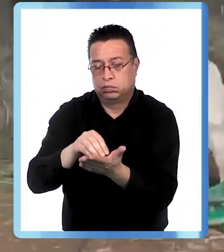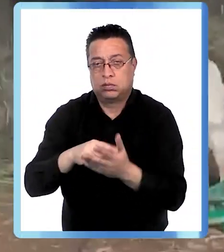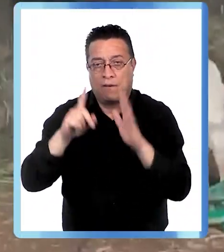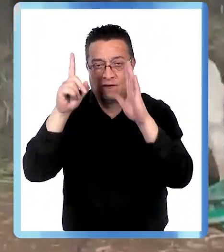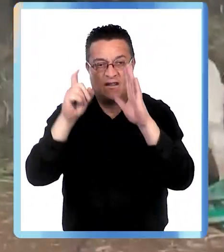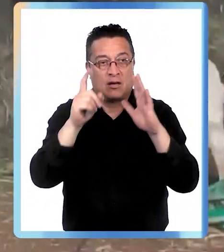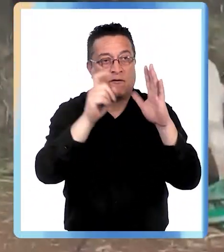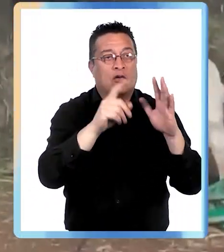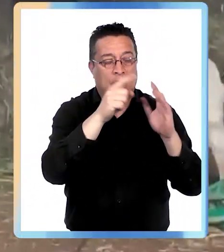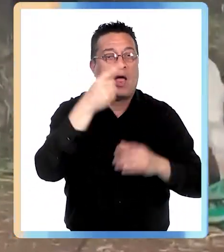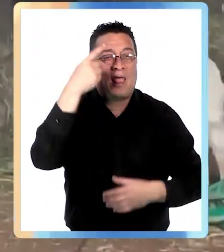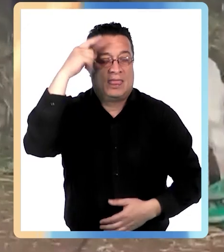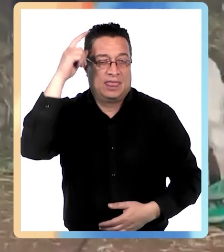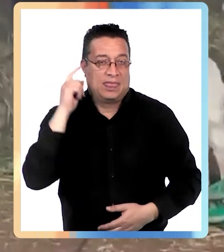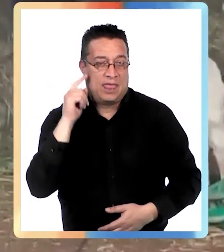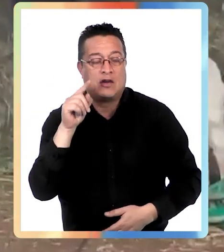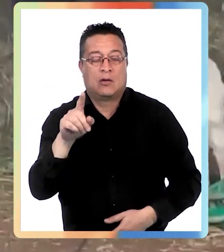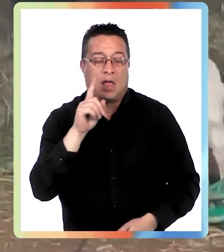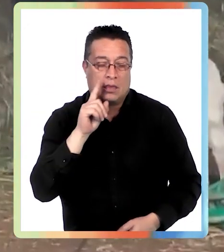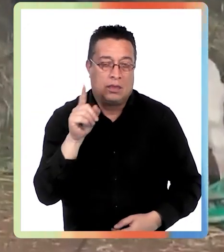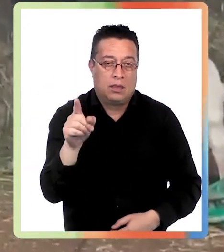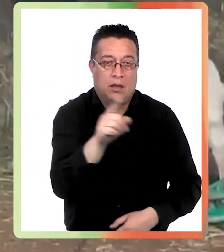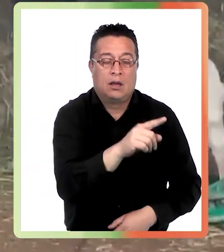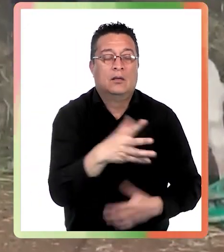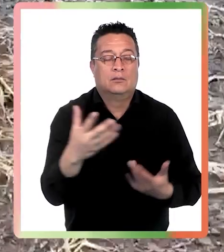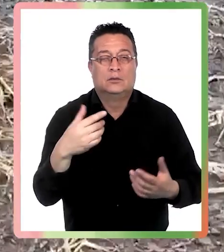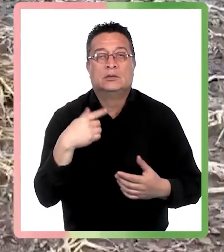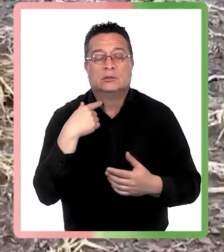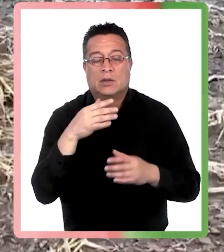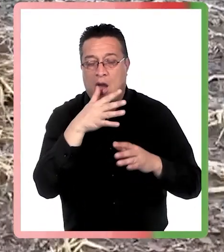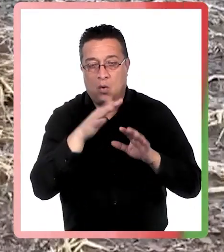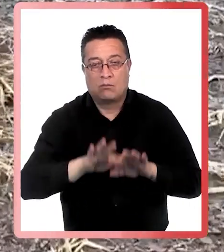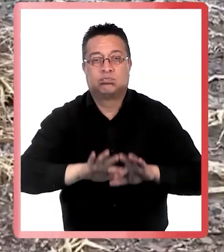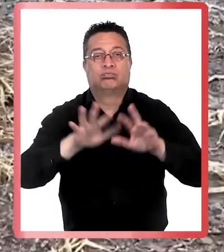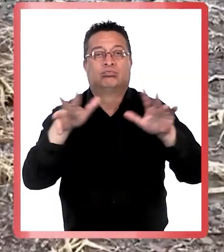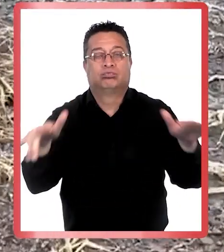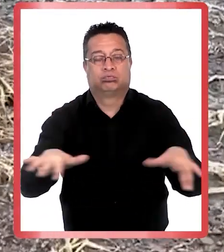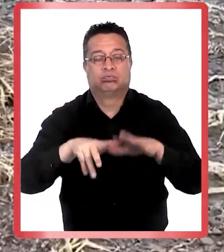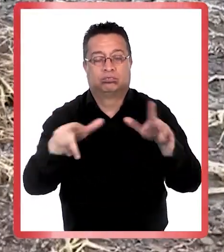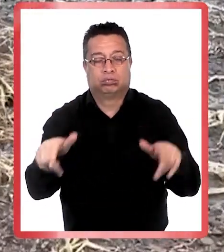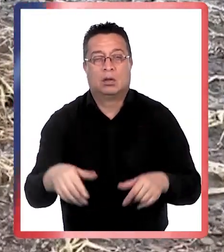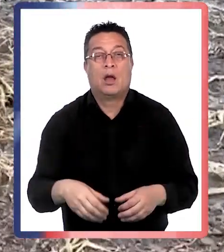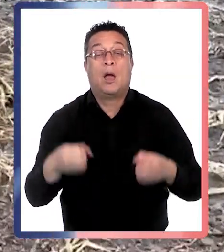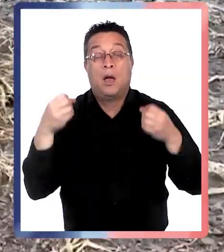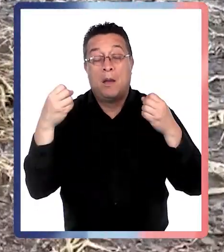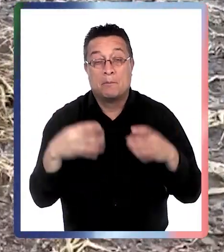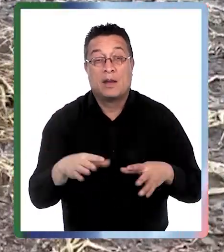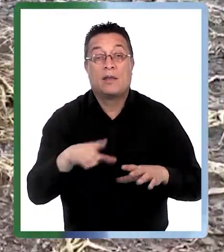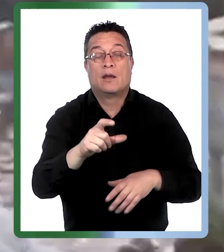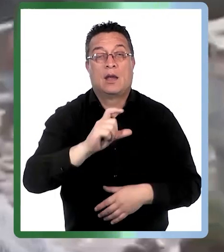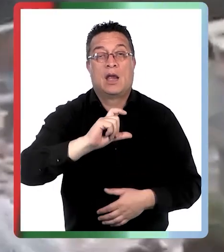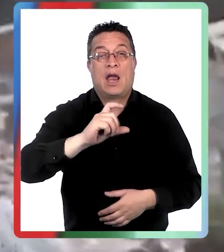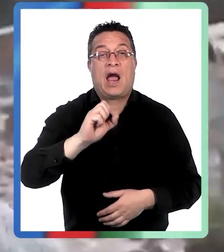fotografía de los daños que sufrieron producto de la salida de los esteros pérdida de